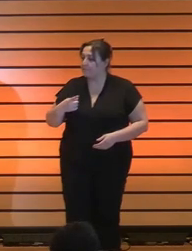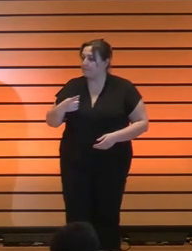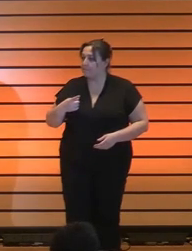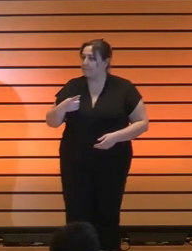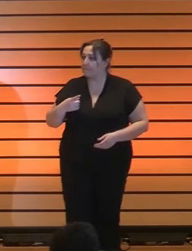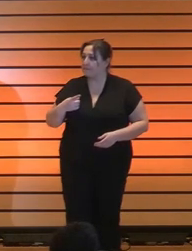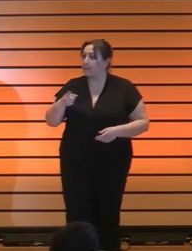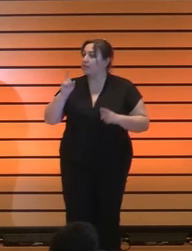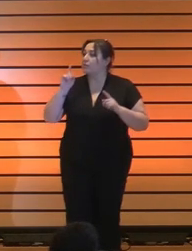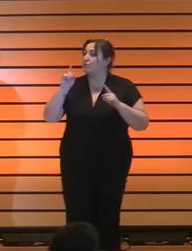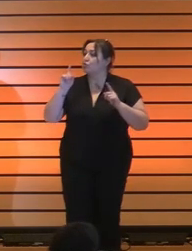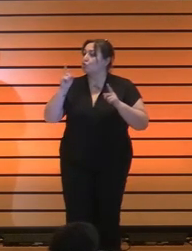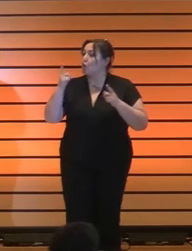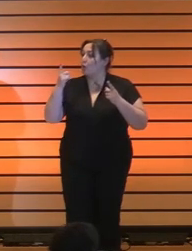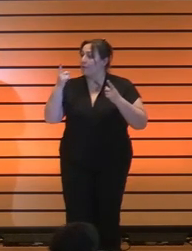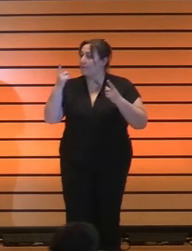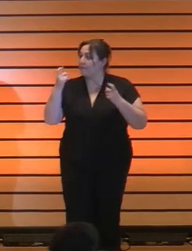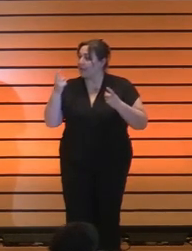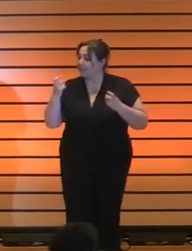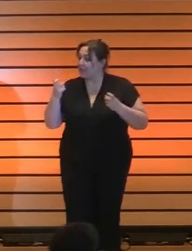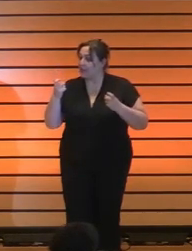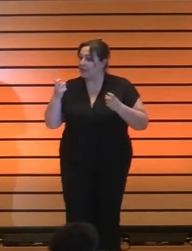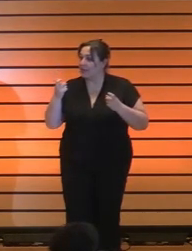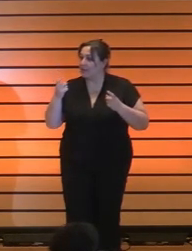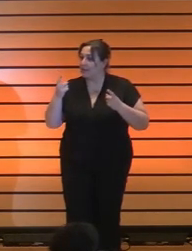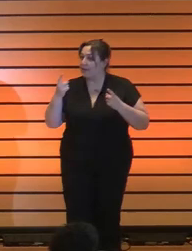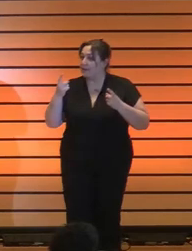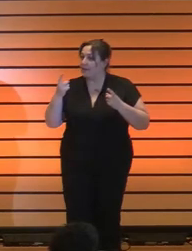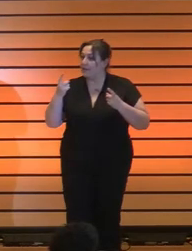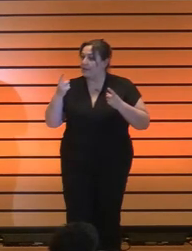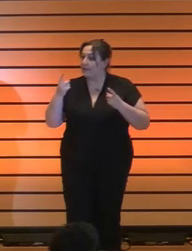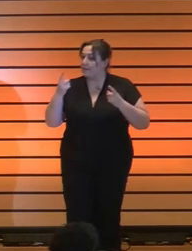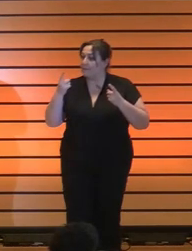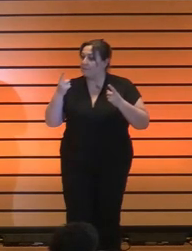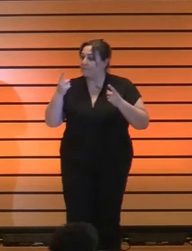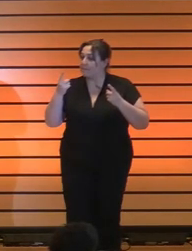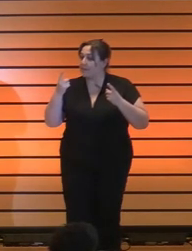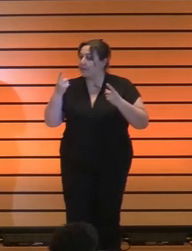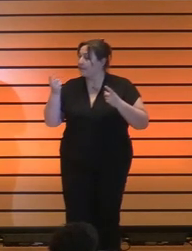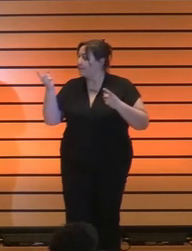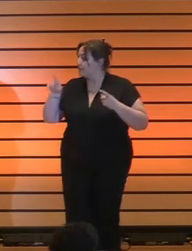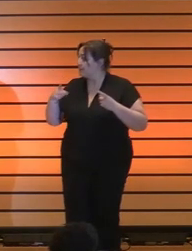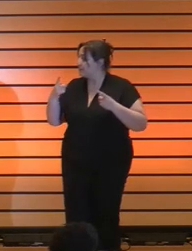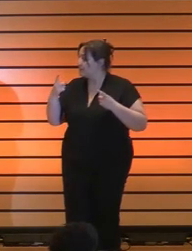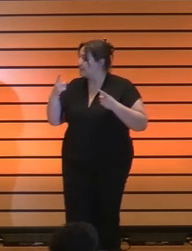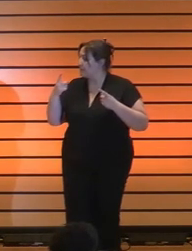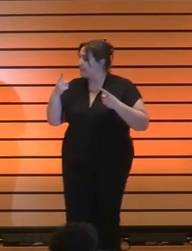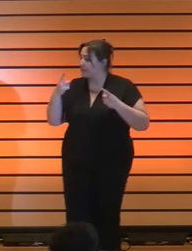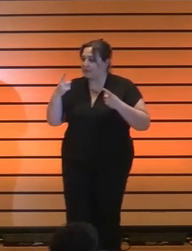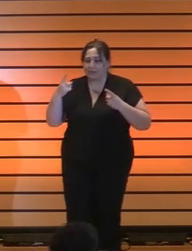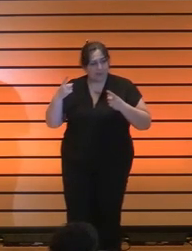son falta de embate también necesites esa infil